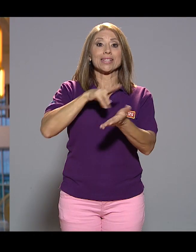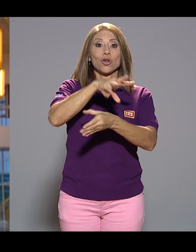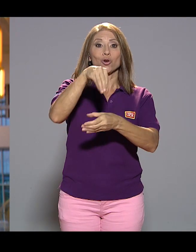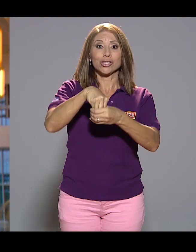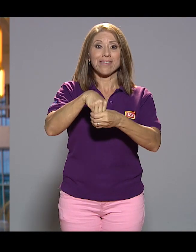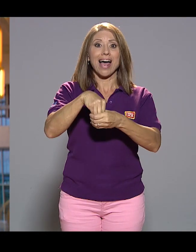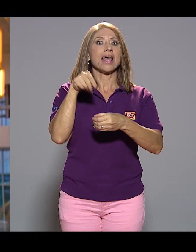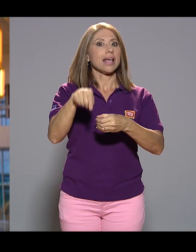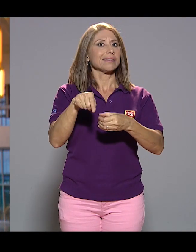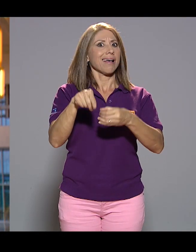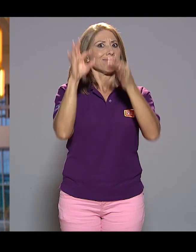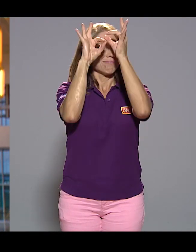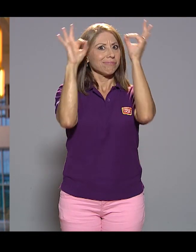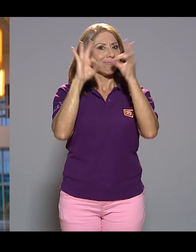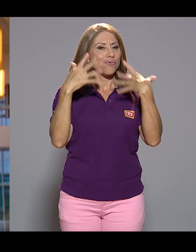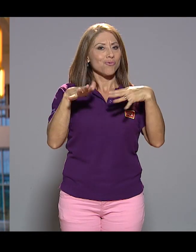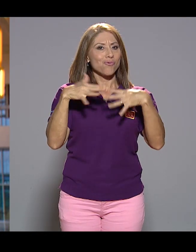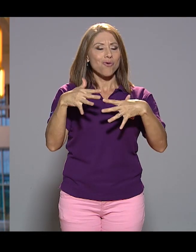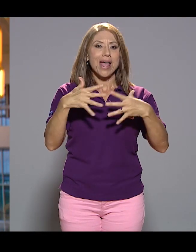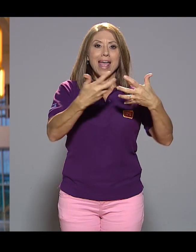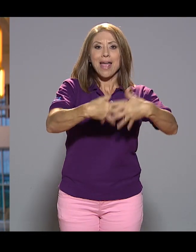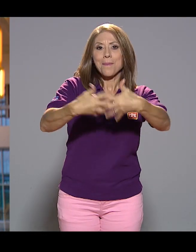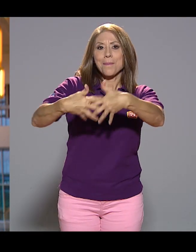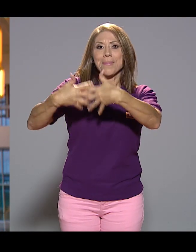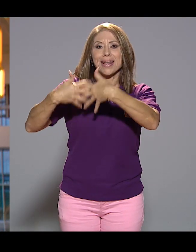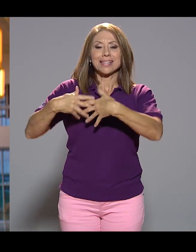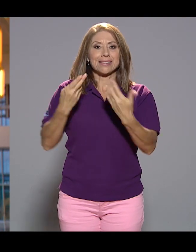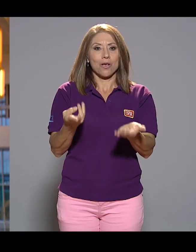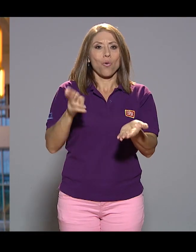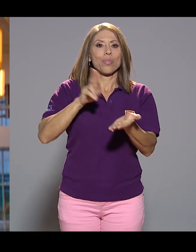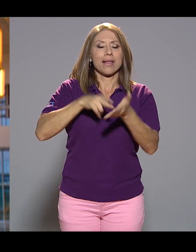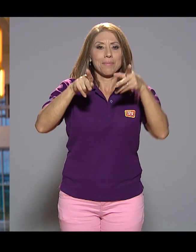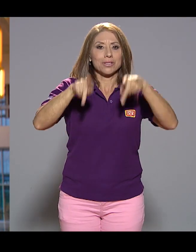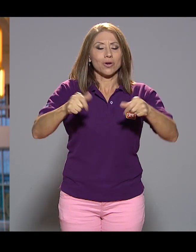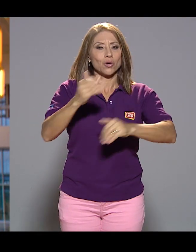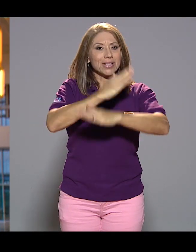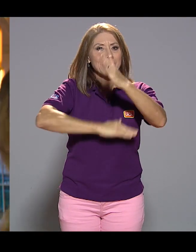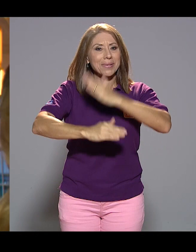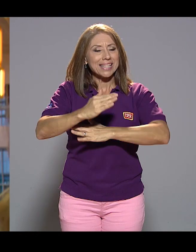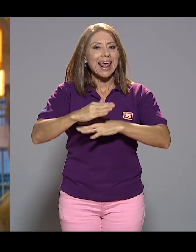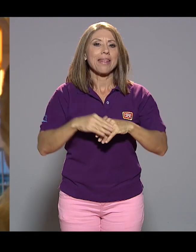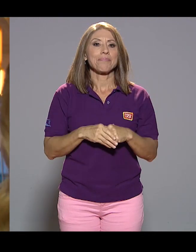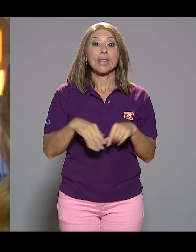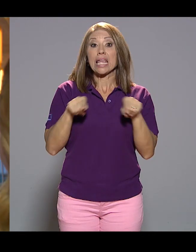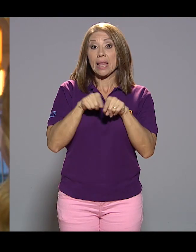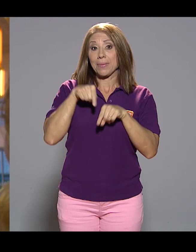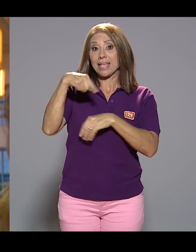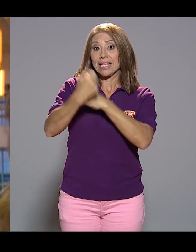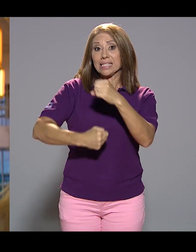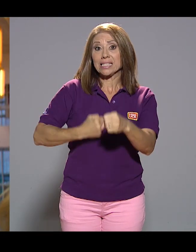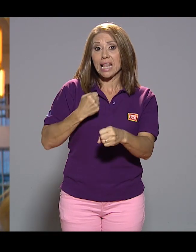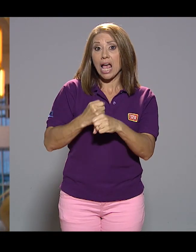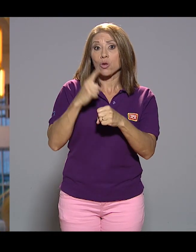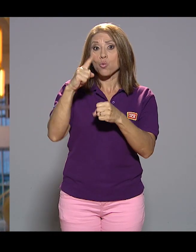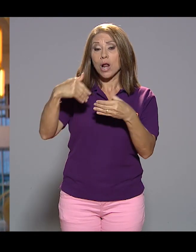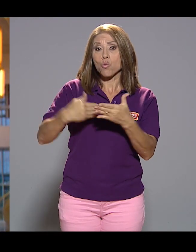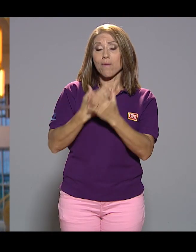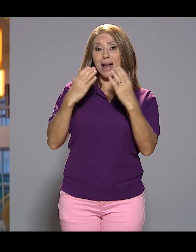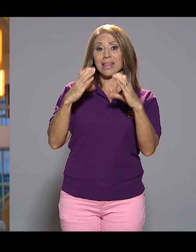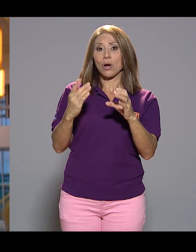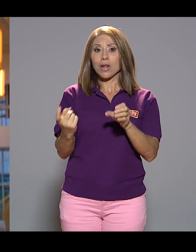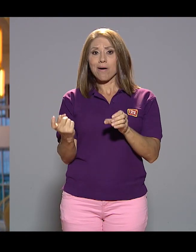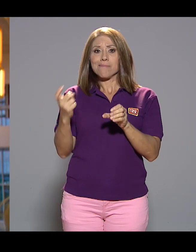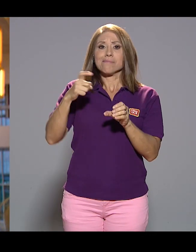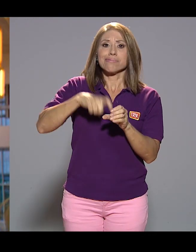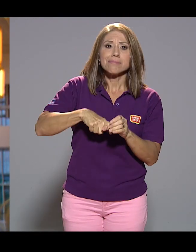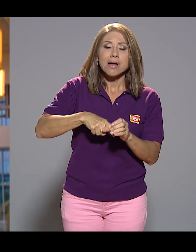tenemos contratación inclusiva, que es como nuestra categoría estrella, porque son aquellas empresas que contratan personas con discapacidad, y este año